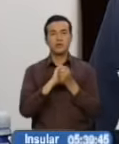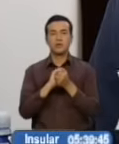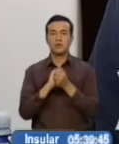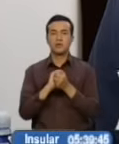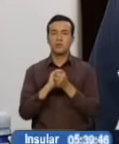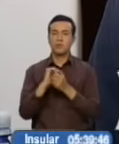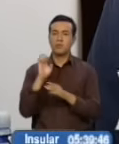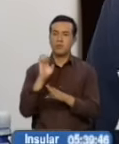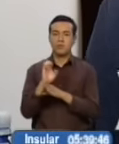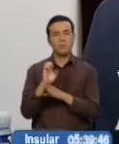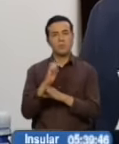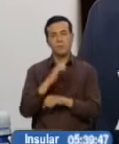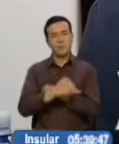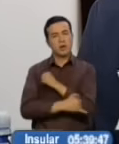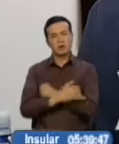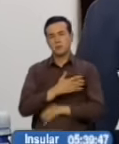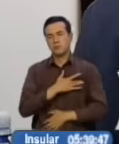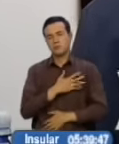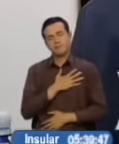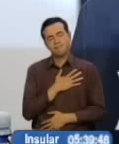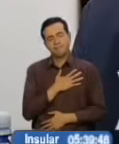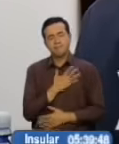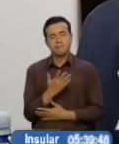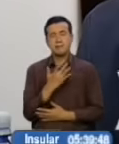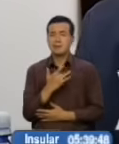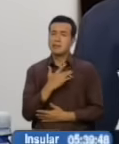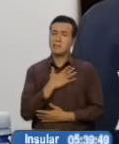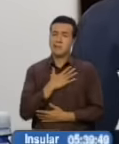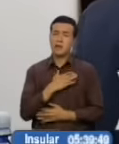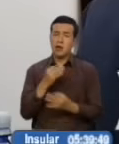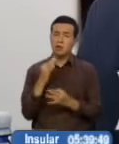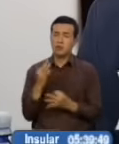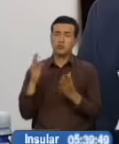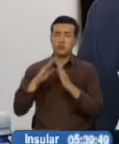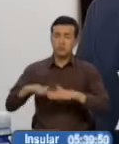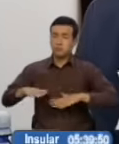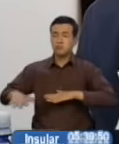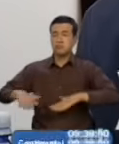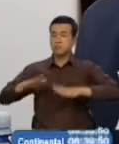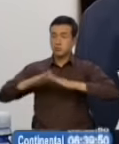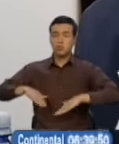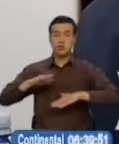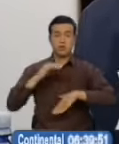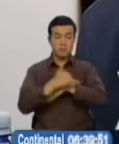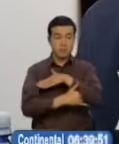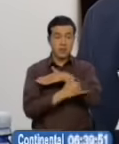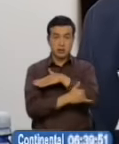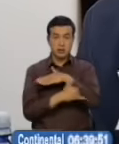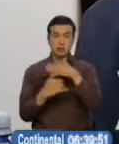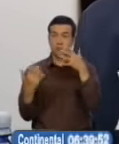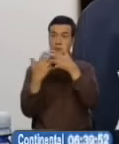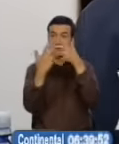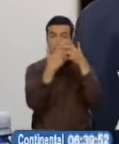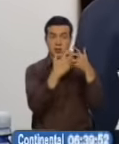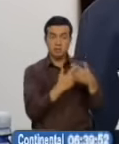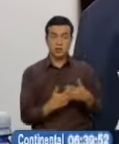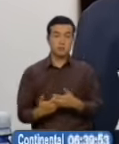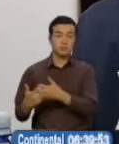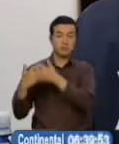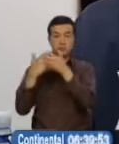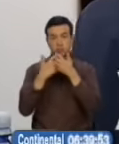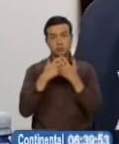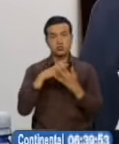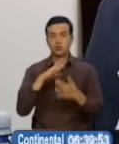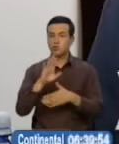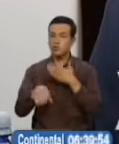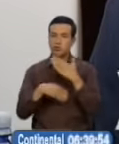vecino muy querido que ha sufrido una tragedia. Vamos a juntar países y la forma en que vamos a